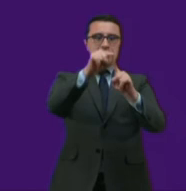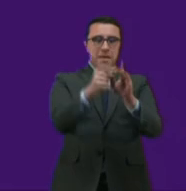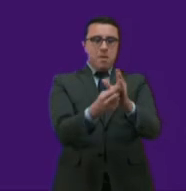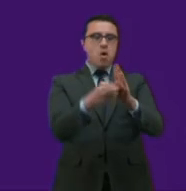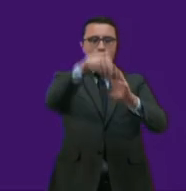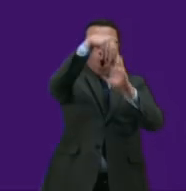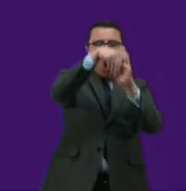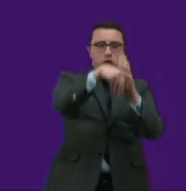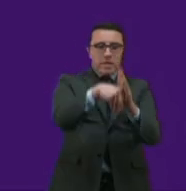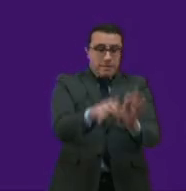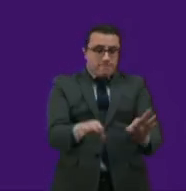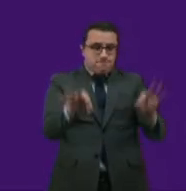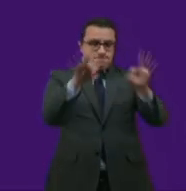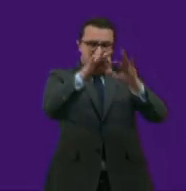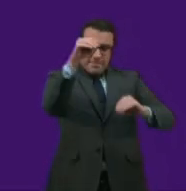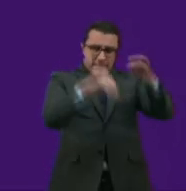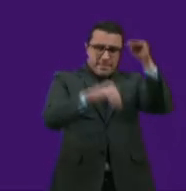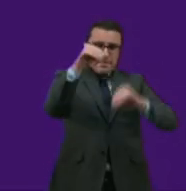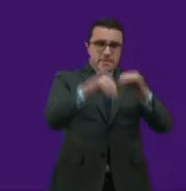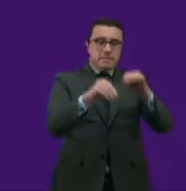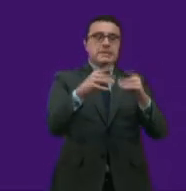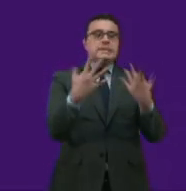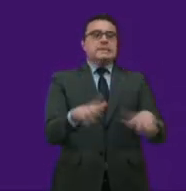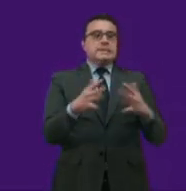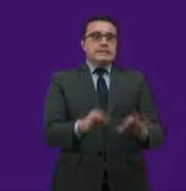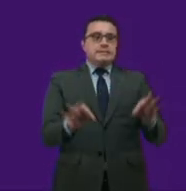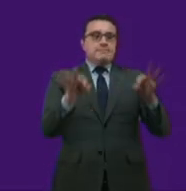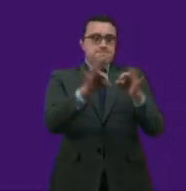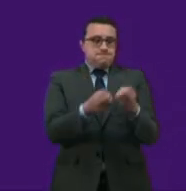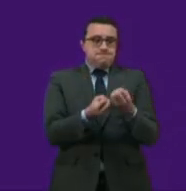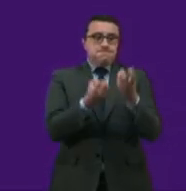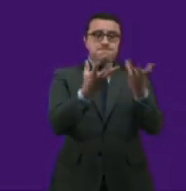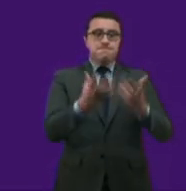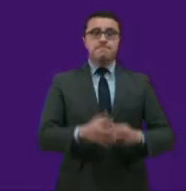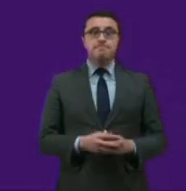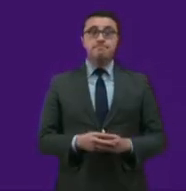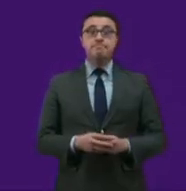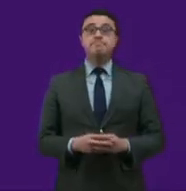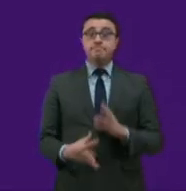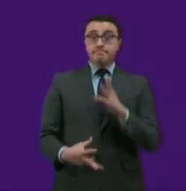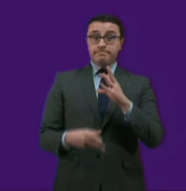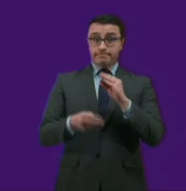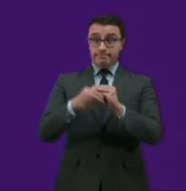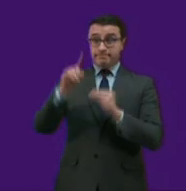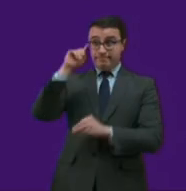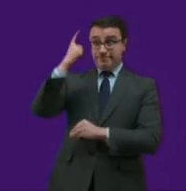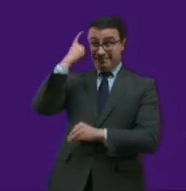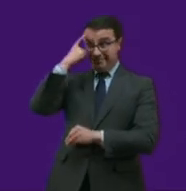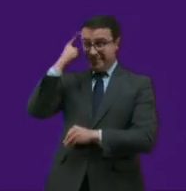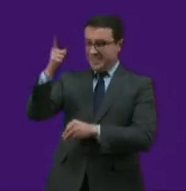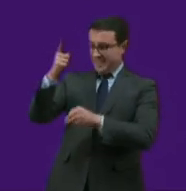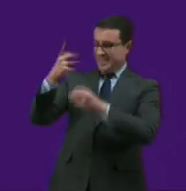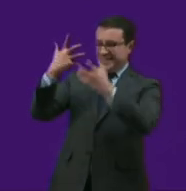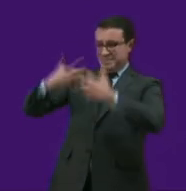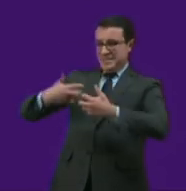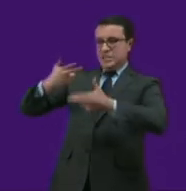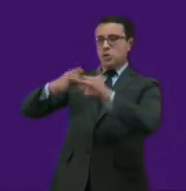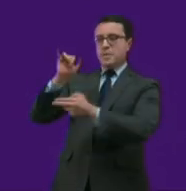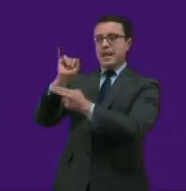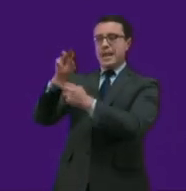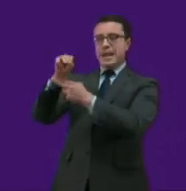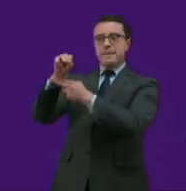de valor agregado para esos emprendedores que quieren. Y pues del lado del gobierno, pues tenemos a Impulsa. Impulsa pues es una entidad